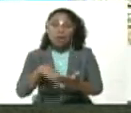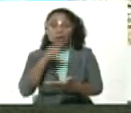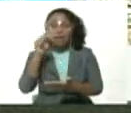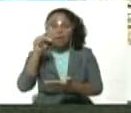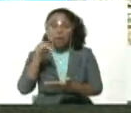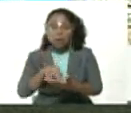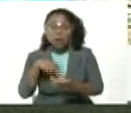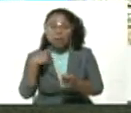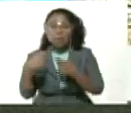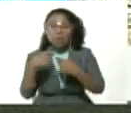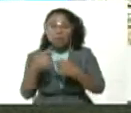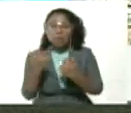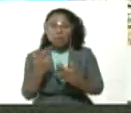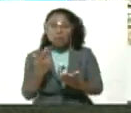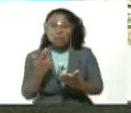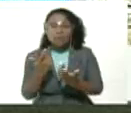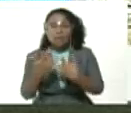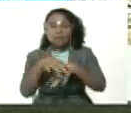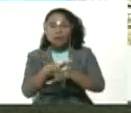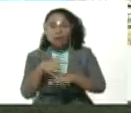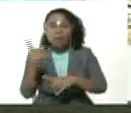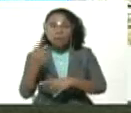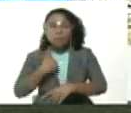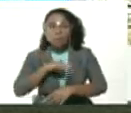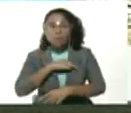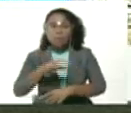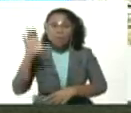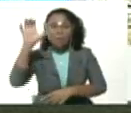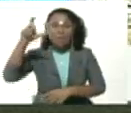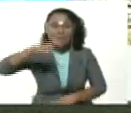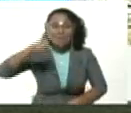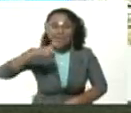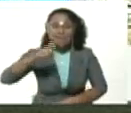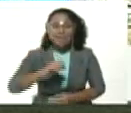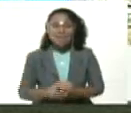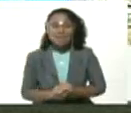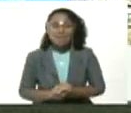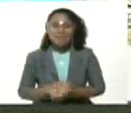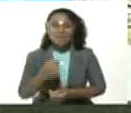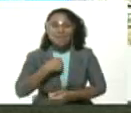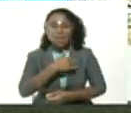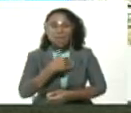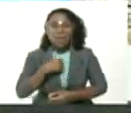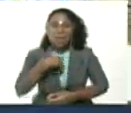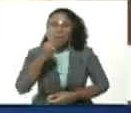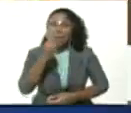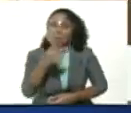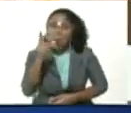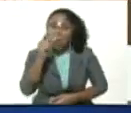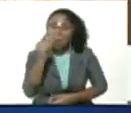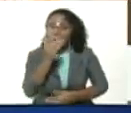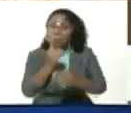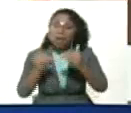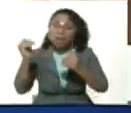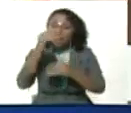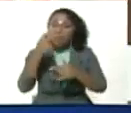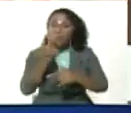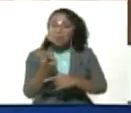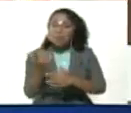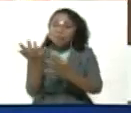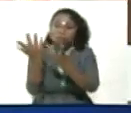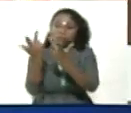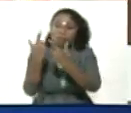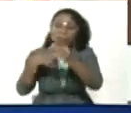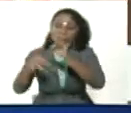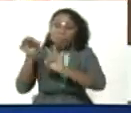la inversión integral que nuestro país necesita. Yo quisiera, bueno, que el conuquero mayor me haga algunos